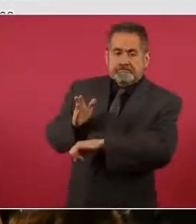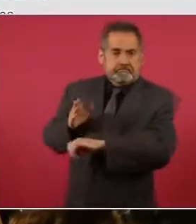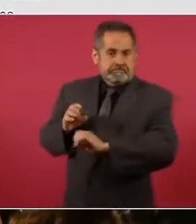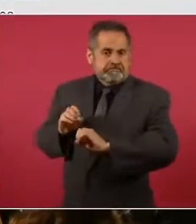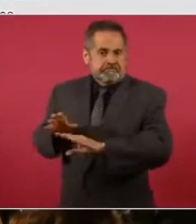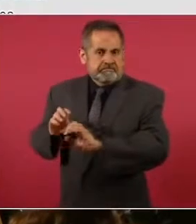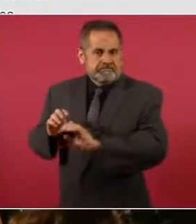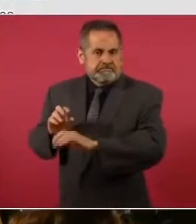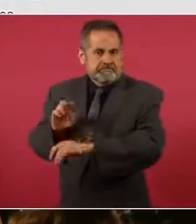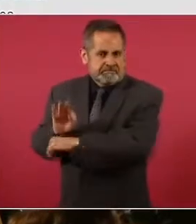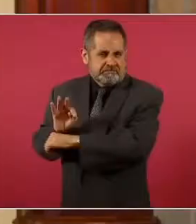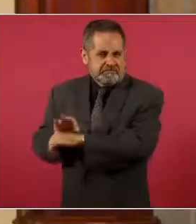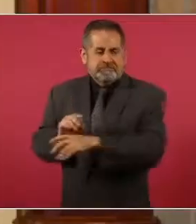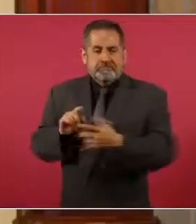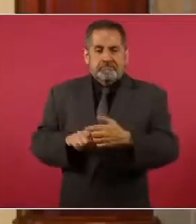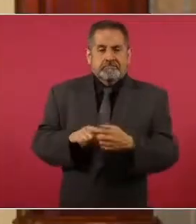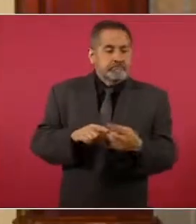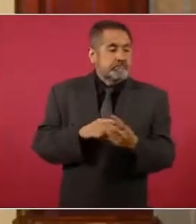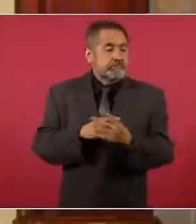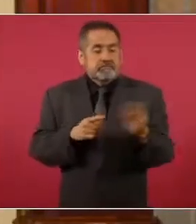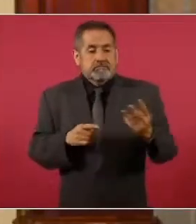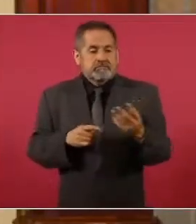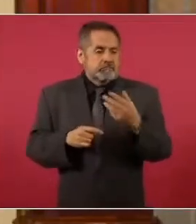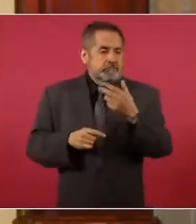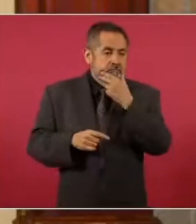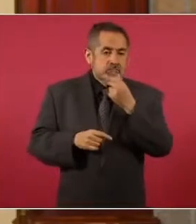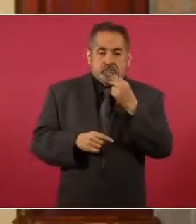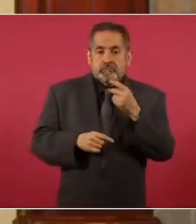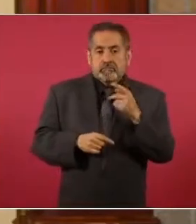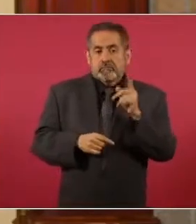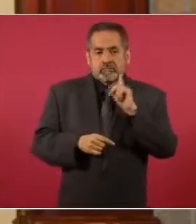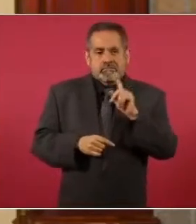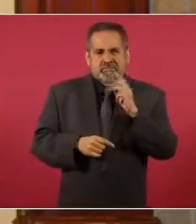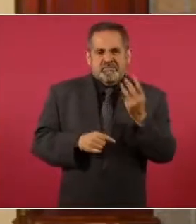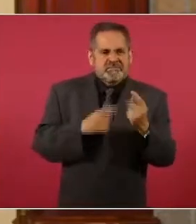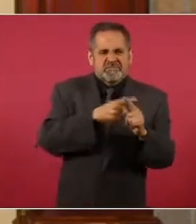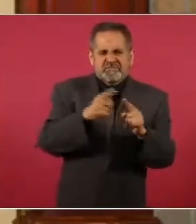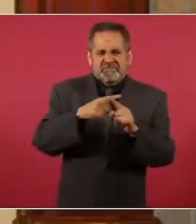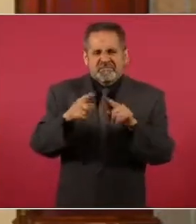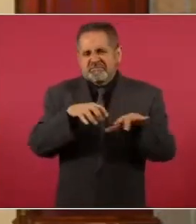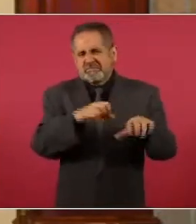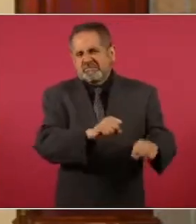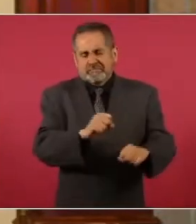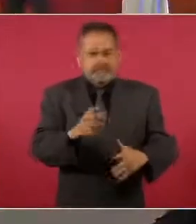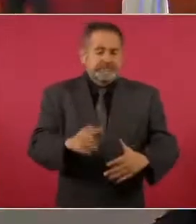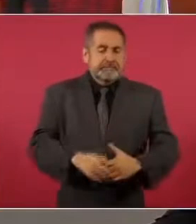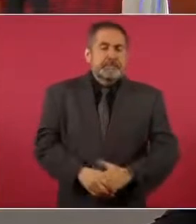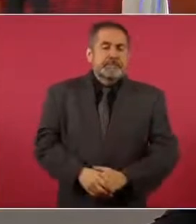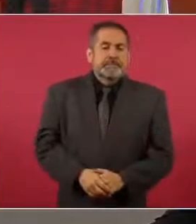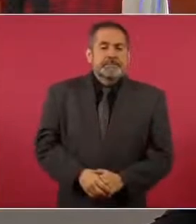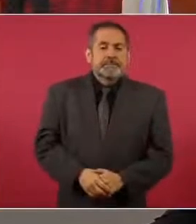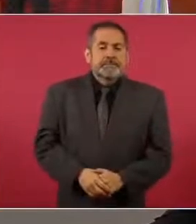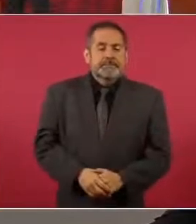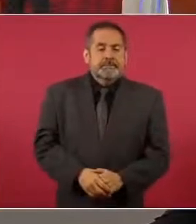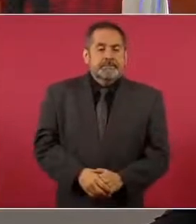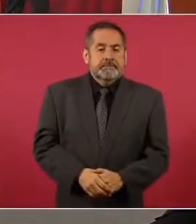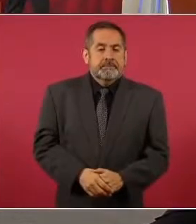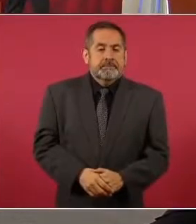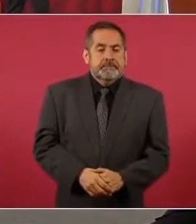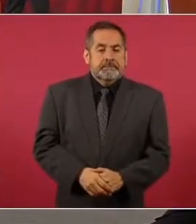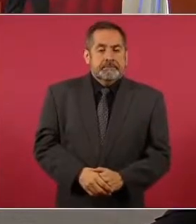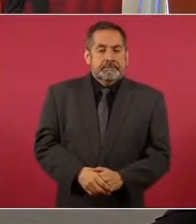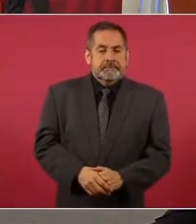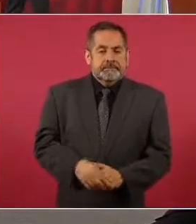personas, 3 de ellas femeninas. Se realizaron diferentes cateos. Siguiente. Como parte de